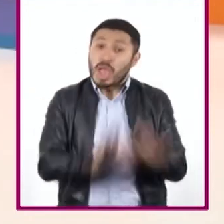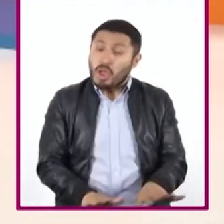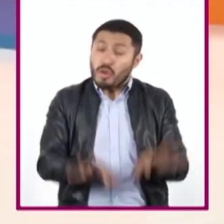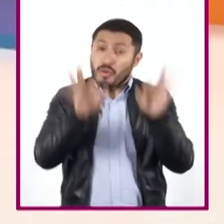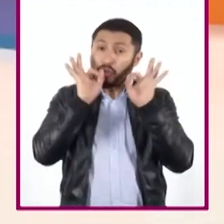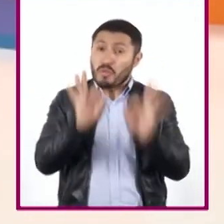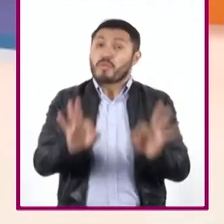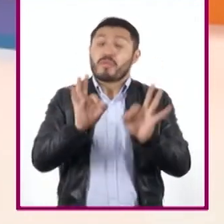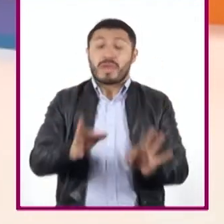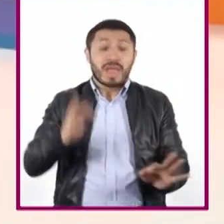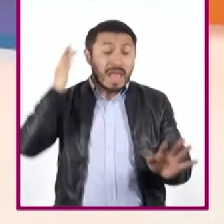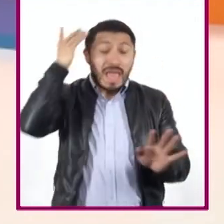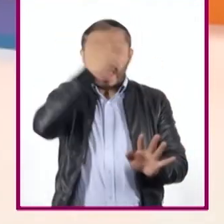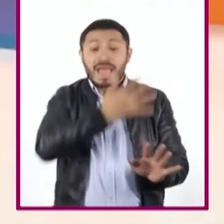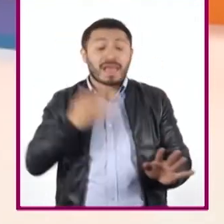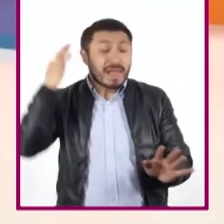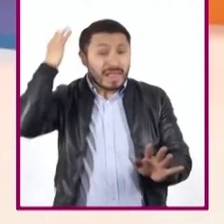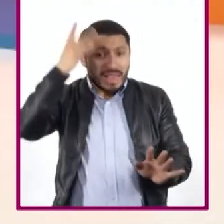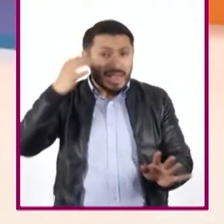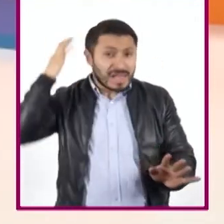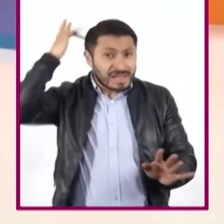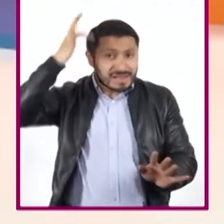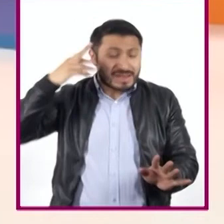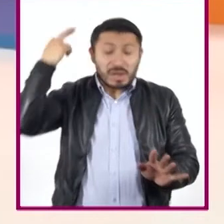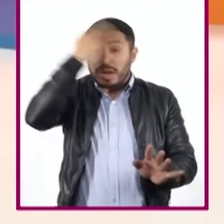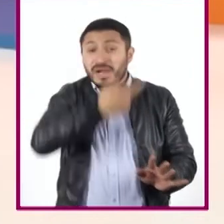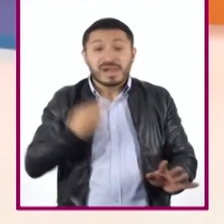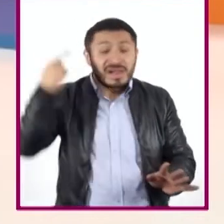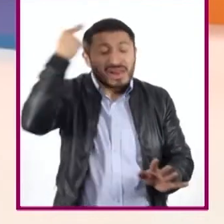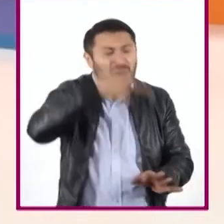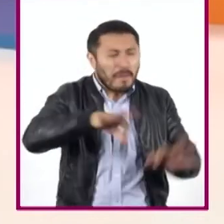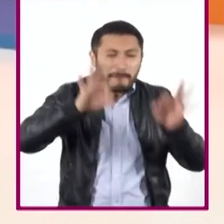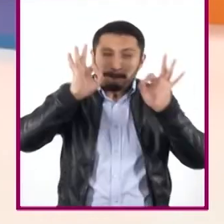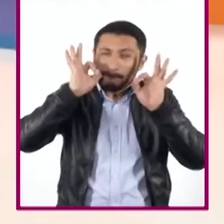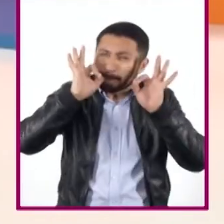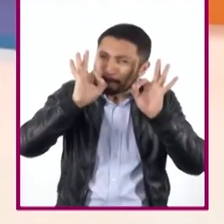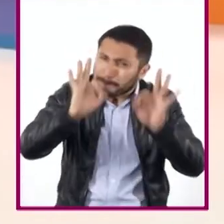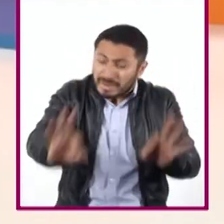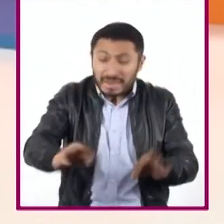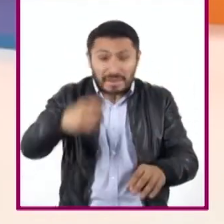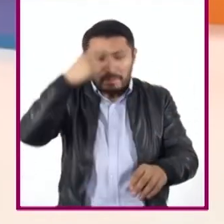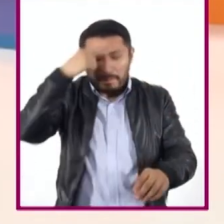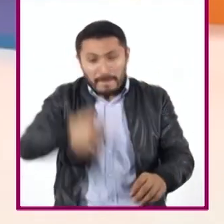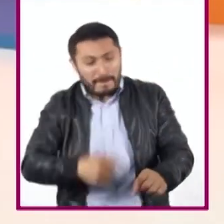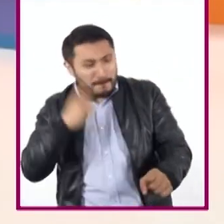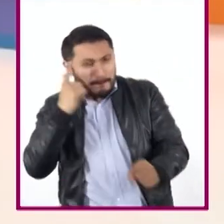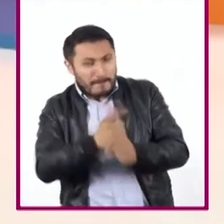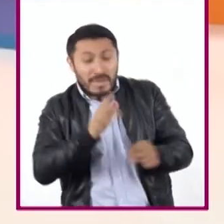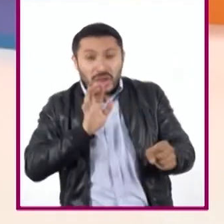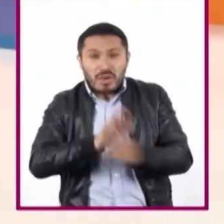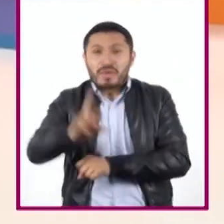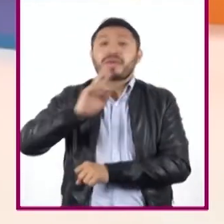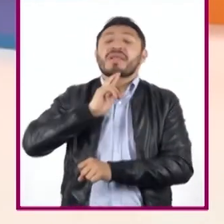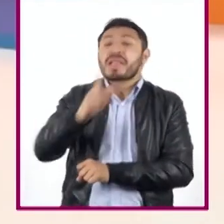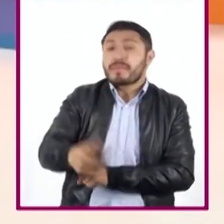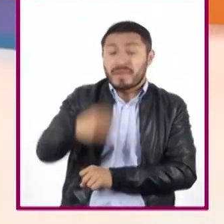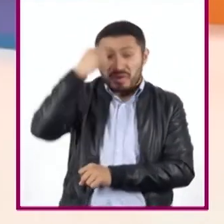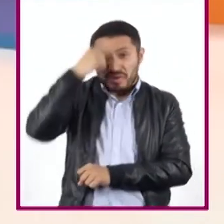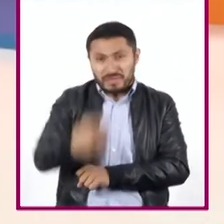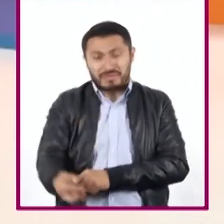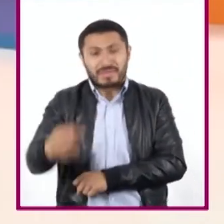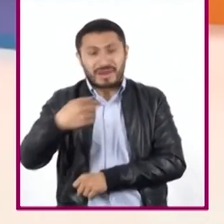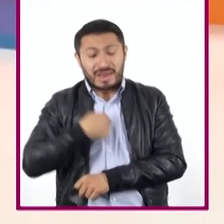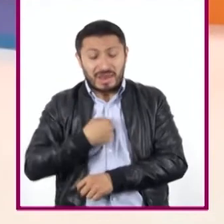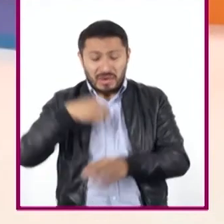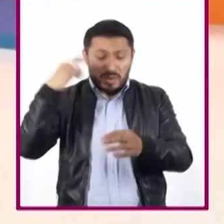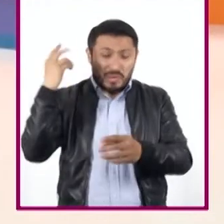forma crítica para valorar cuáles son las mejores opciones que respondan a sus inquietudes,